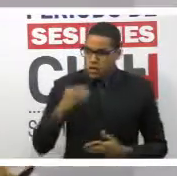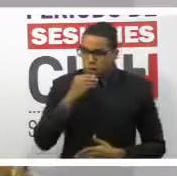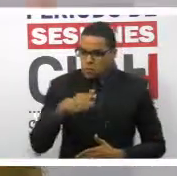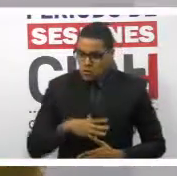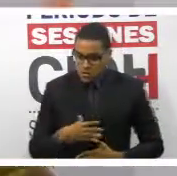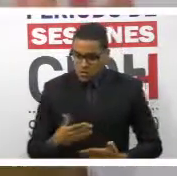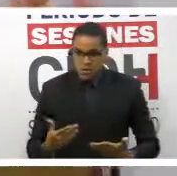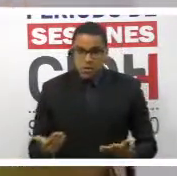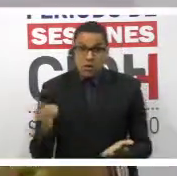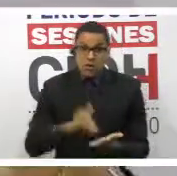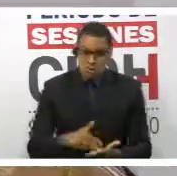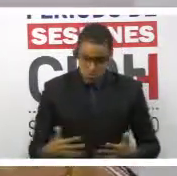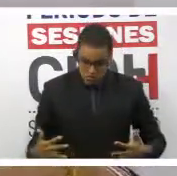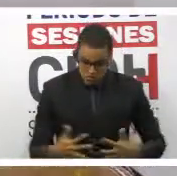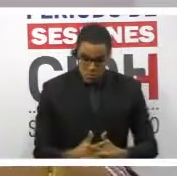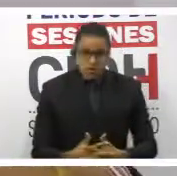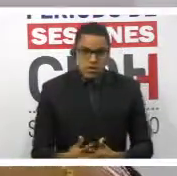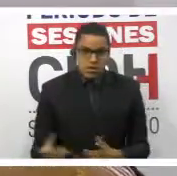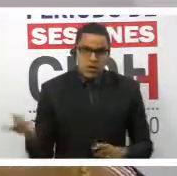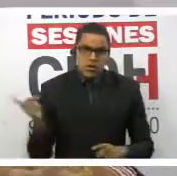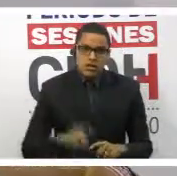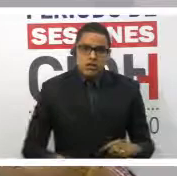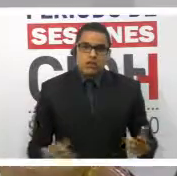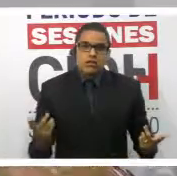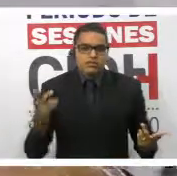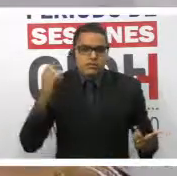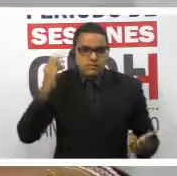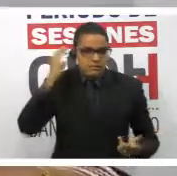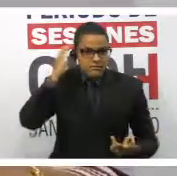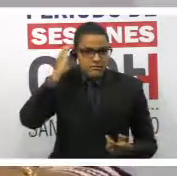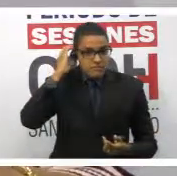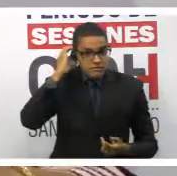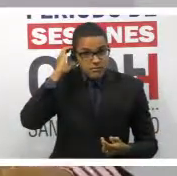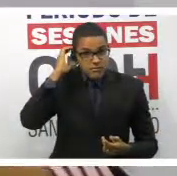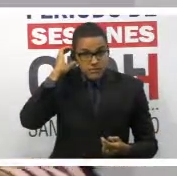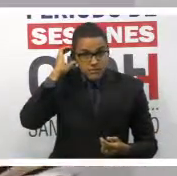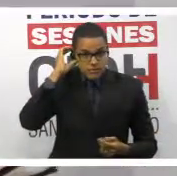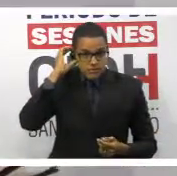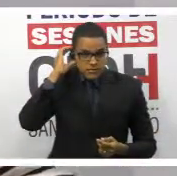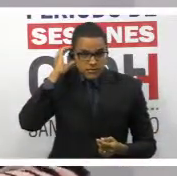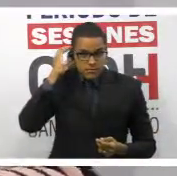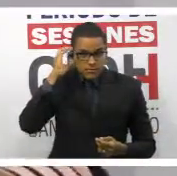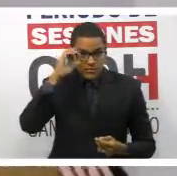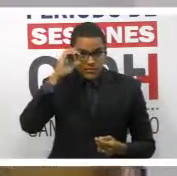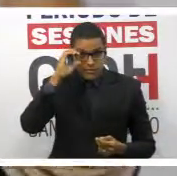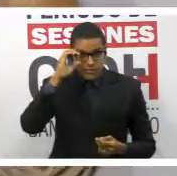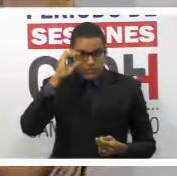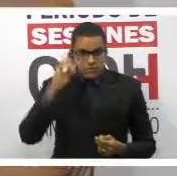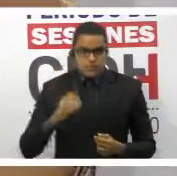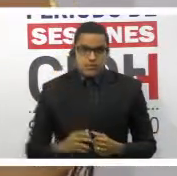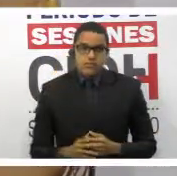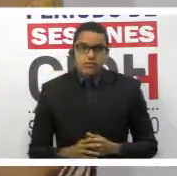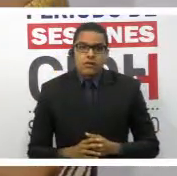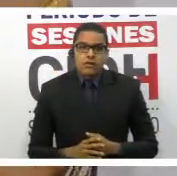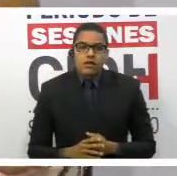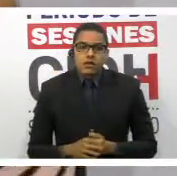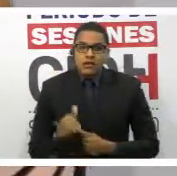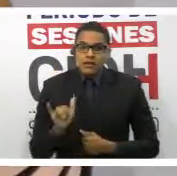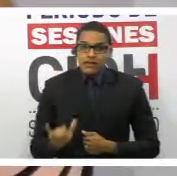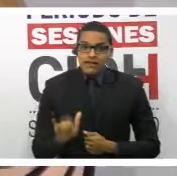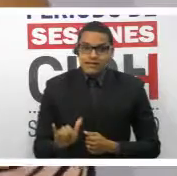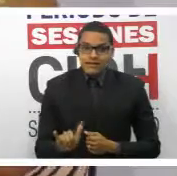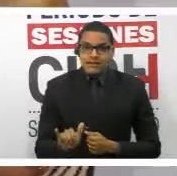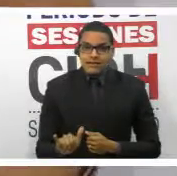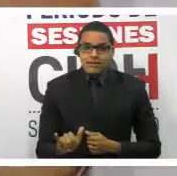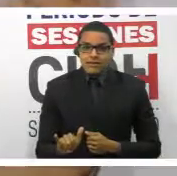a su decisión a su vida entonces eso es un es una